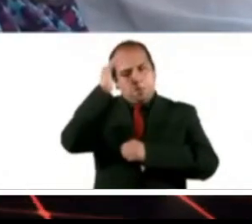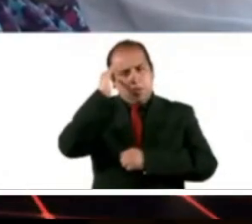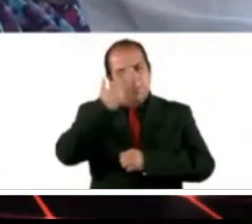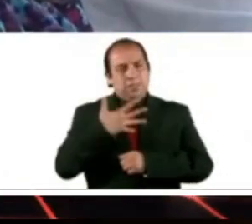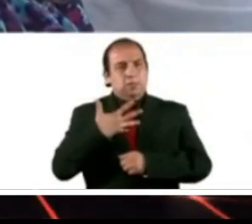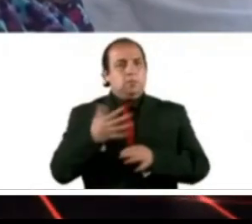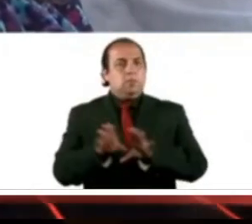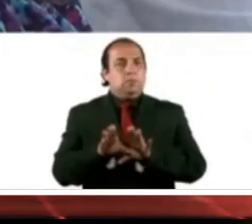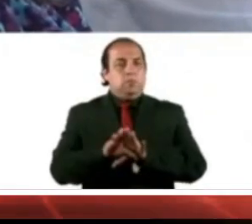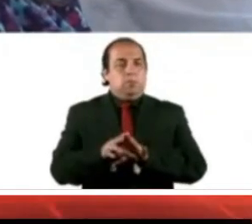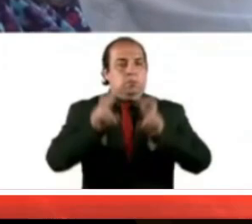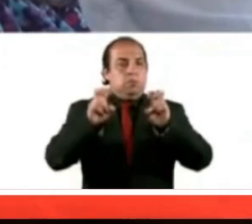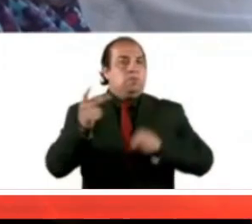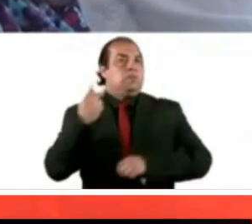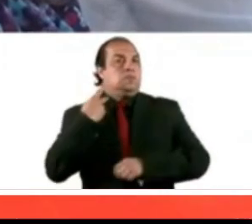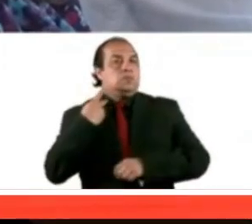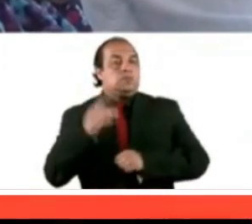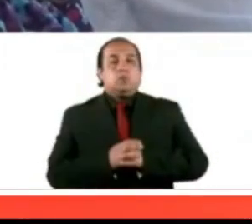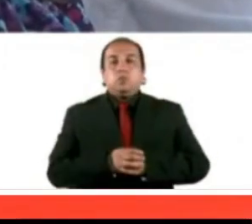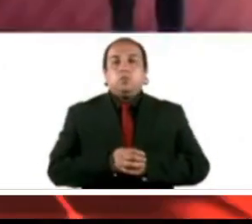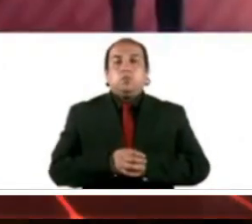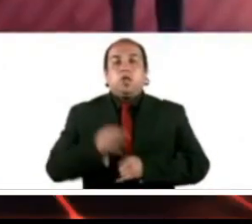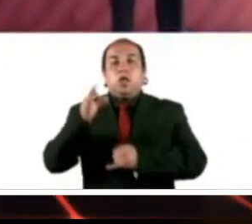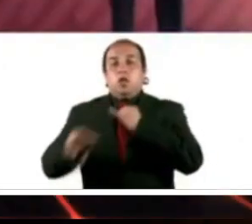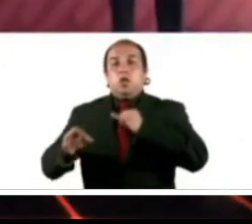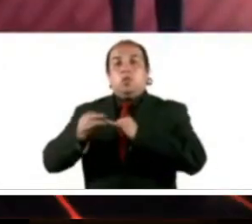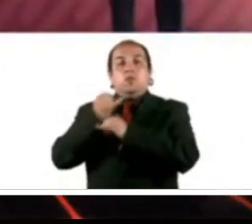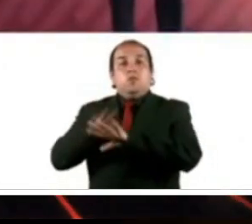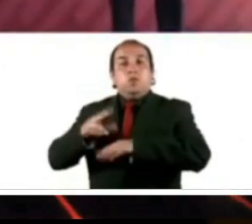sesgo político en el último reporte de la empresa DNB.